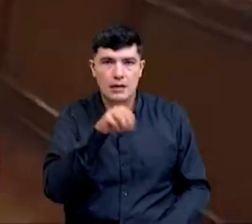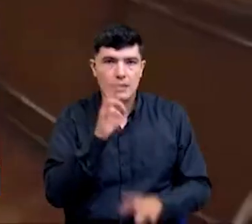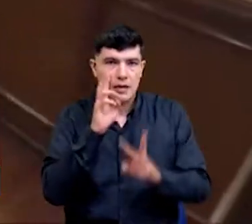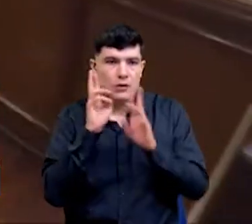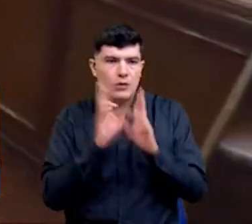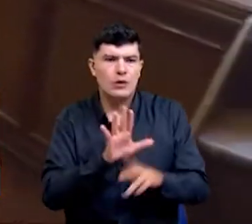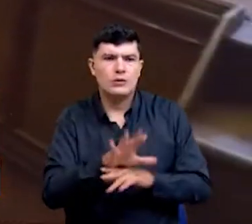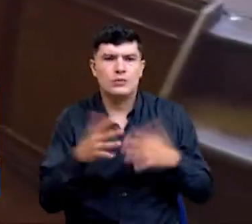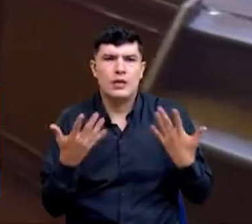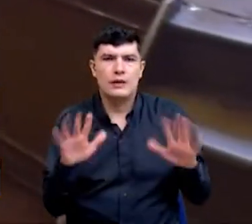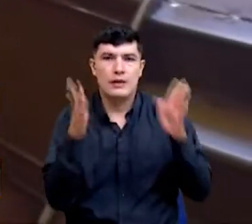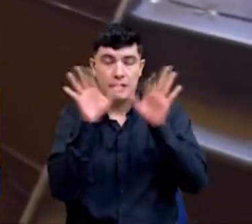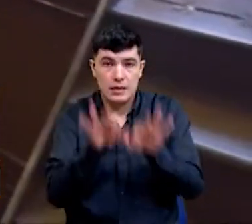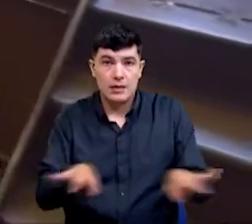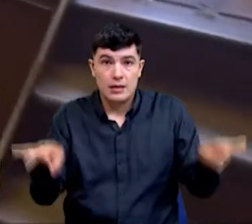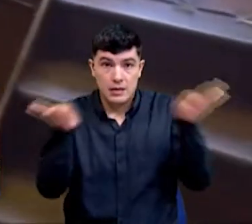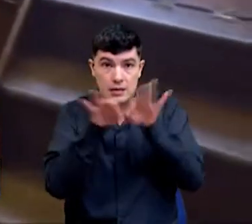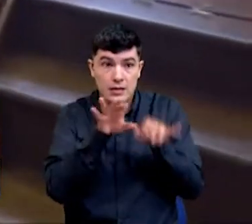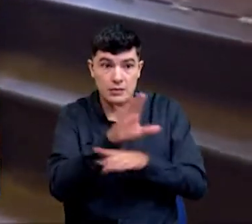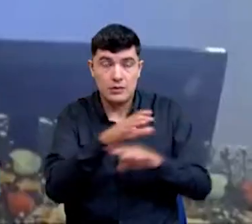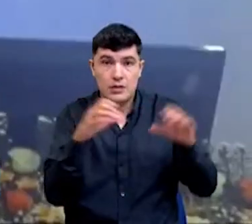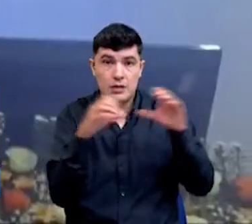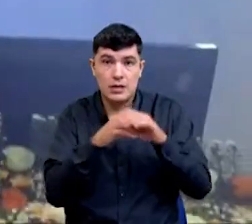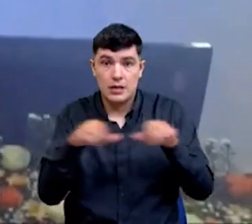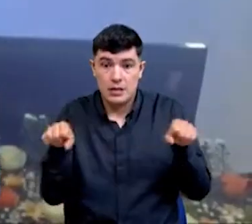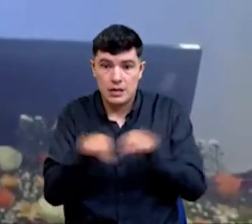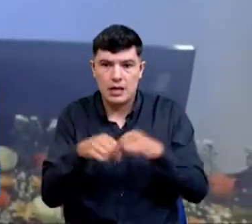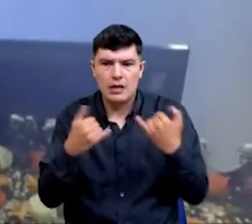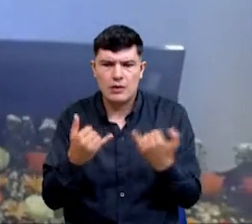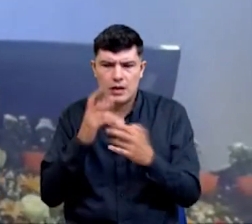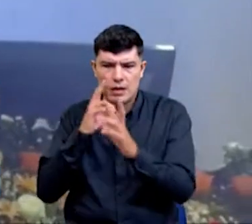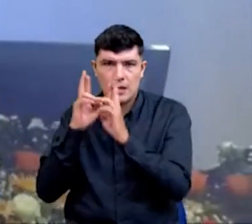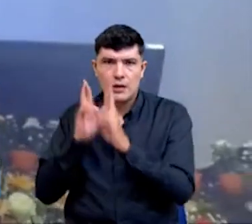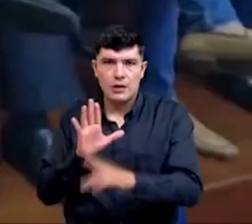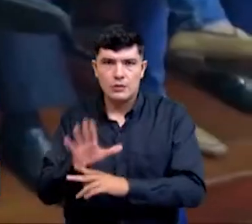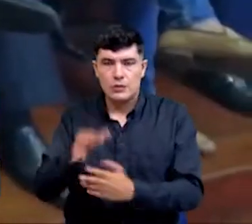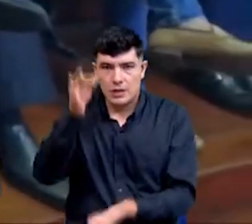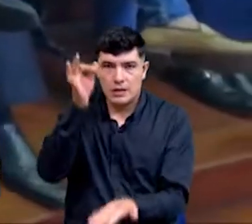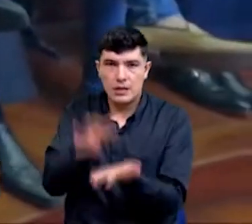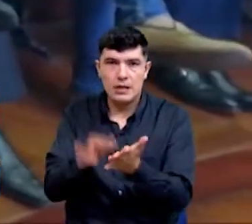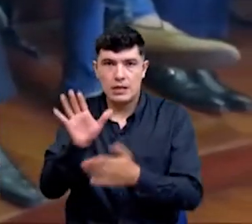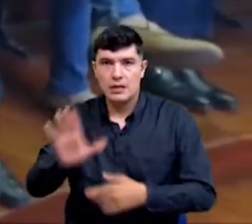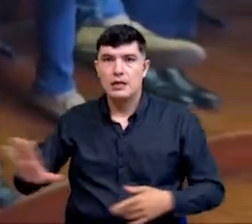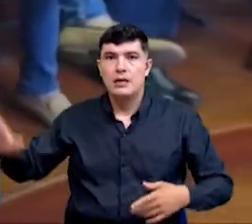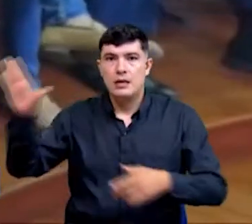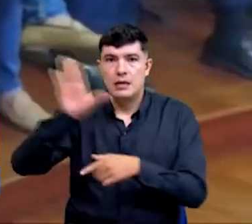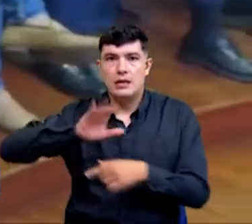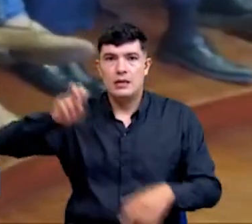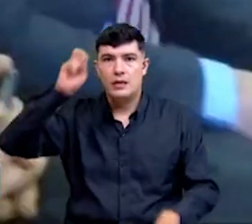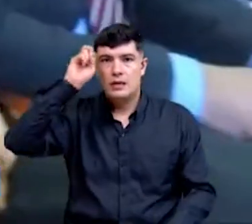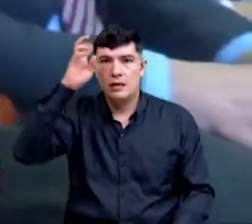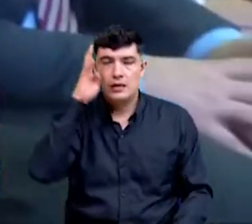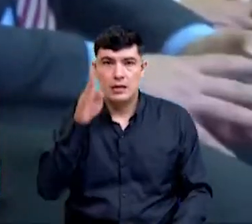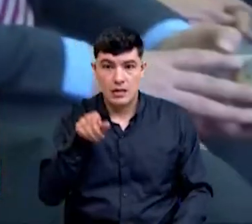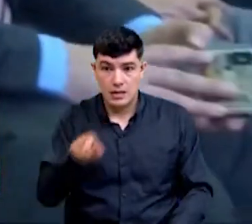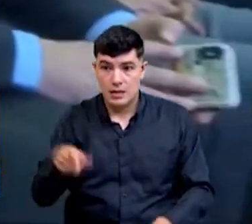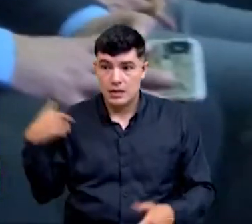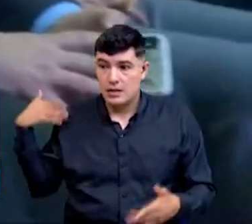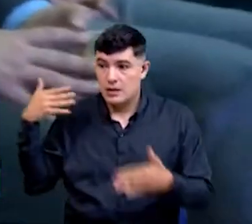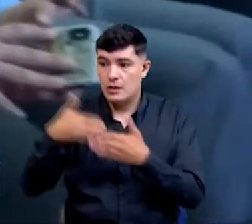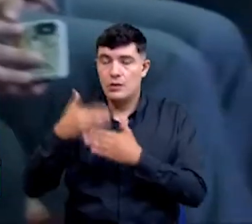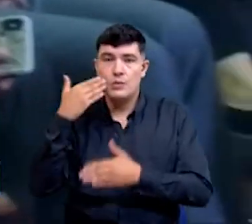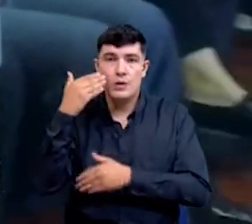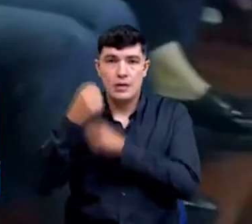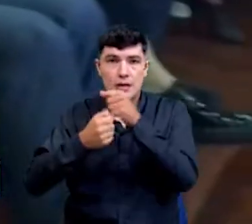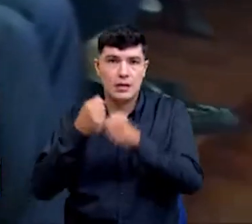un evento muy importante para las cámaras del calzado en lo cual se destaca la capital del departamento Norte santandereano pues durante el